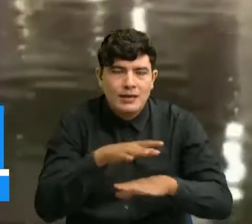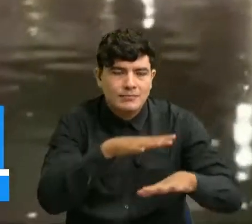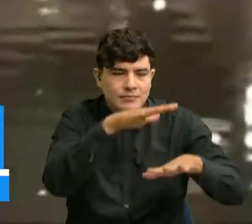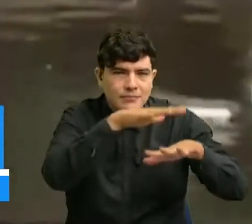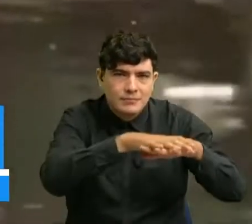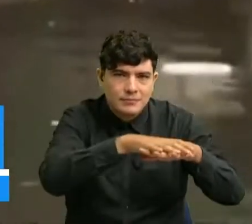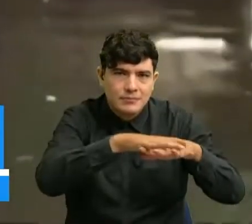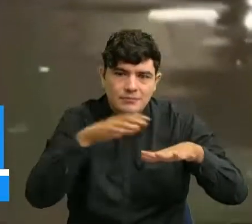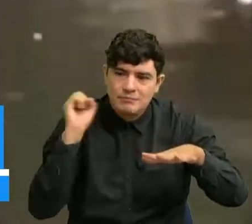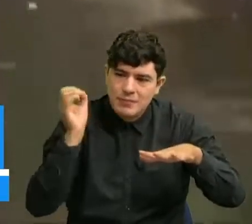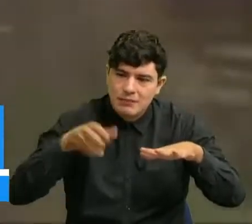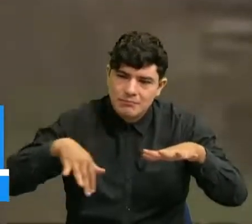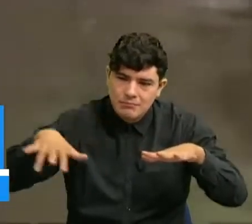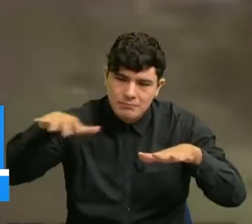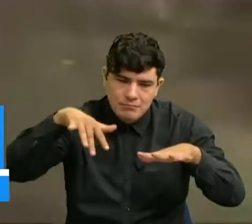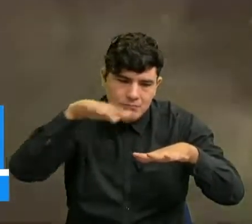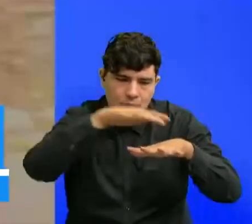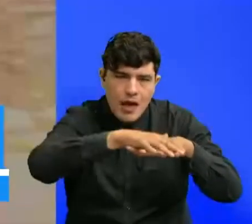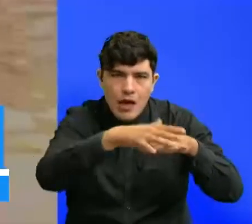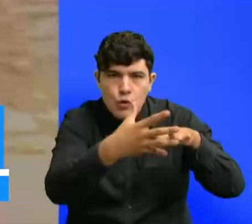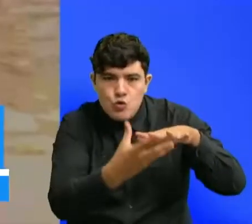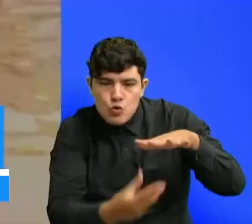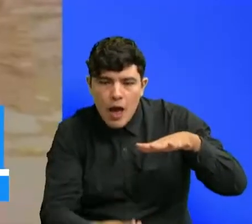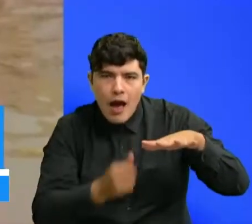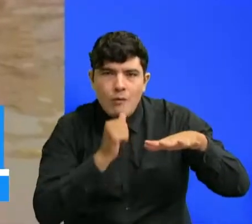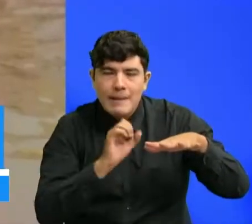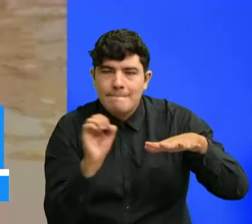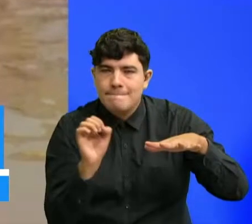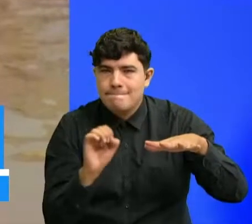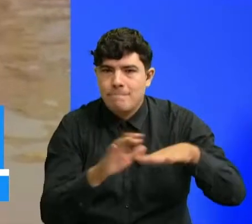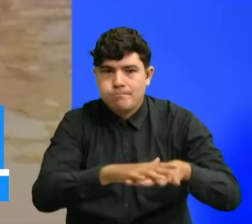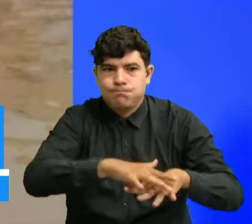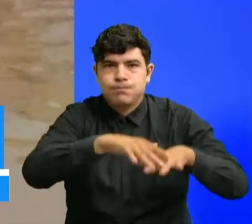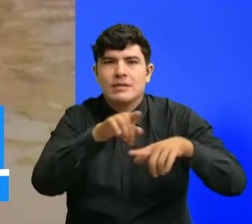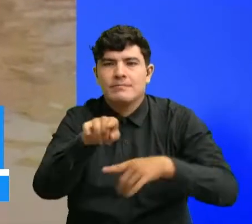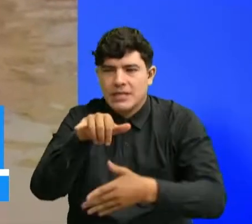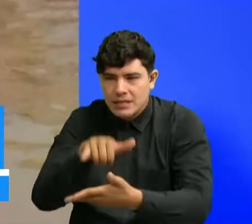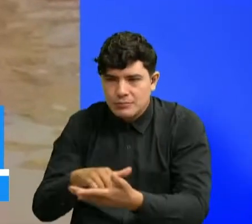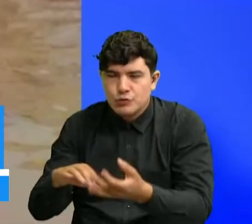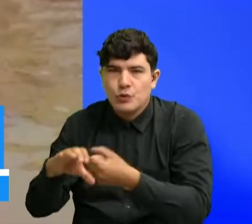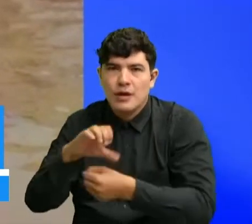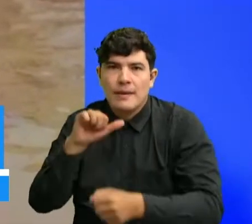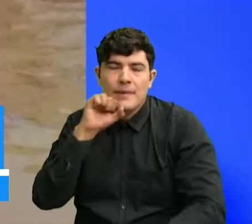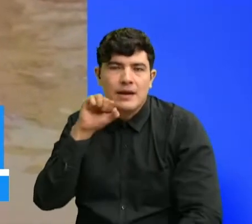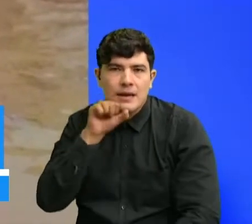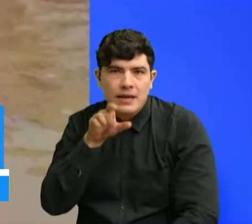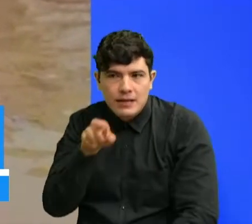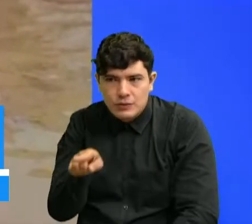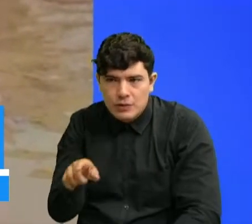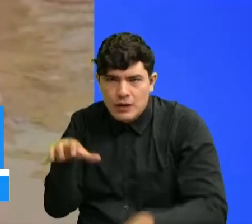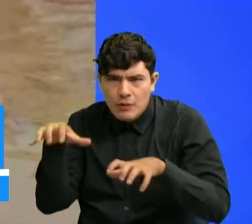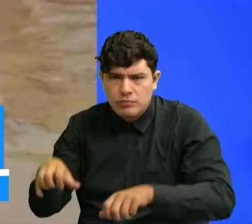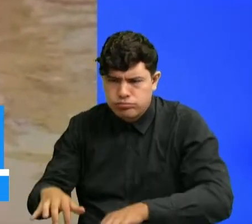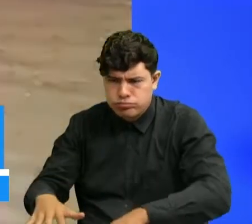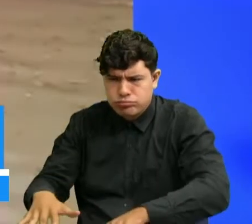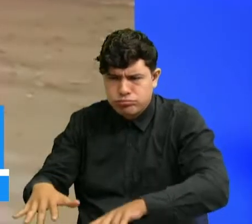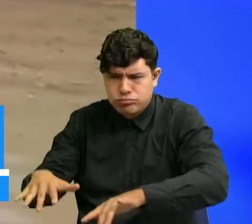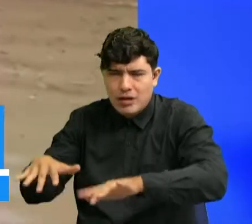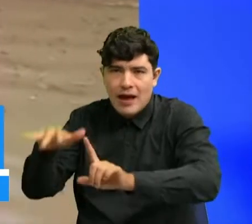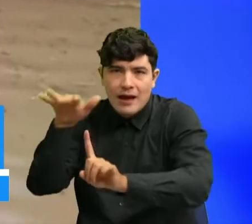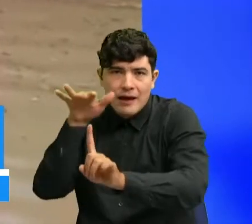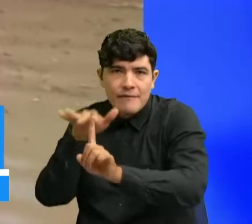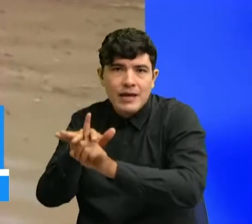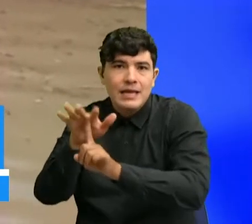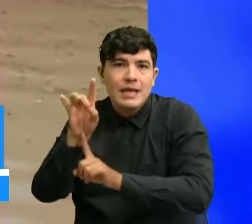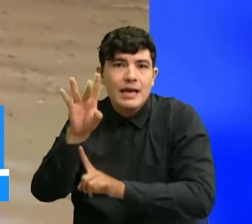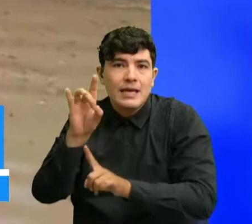caso similar también se presentó en el barrio del 20 de agosto de Barranca Bermeja, donde las lluvias inundaron el sector y dejaron afectadas a 15 familias.